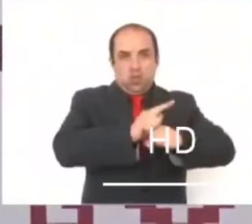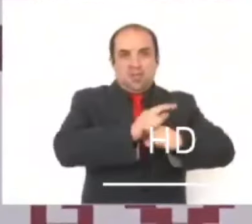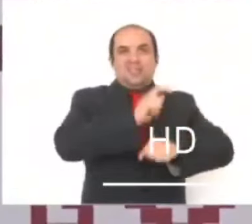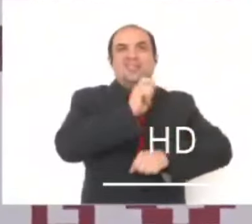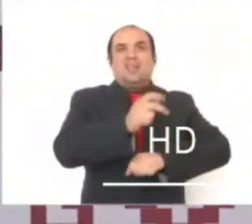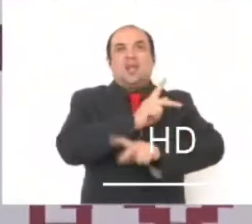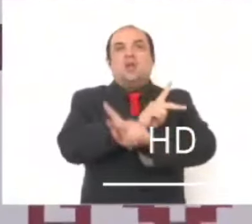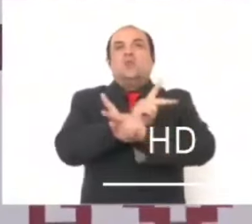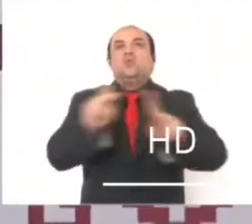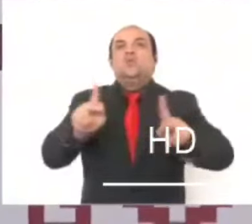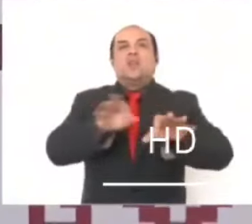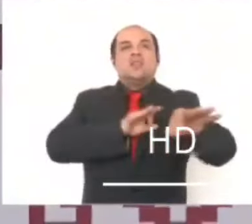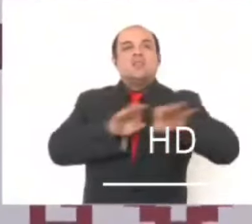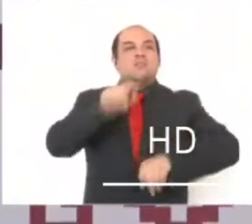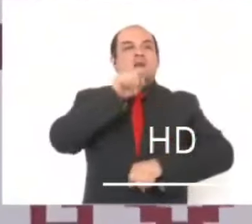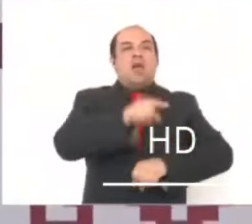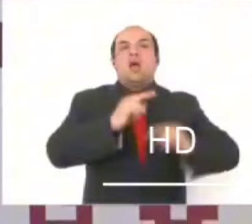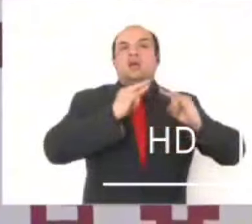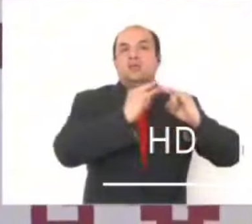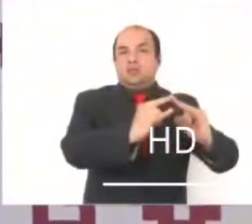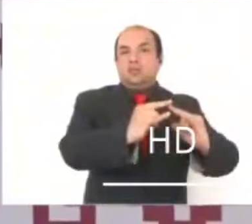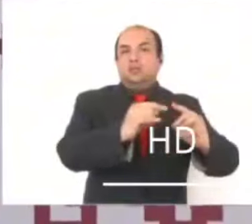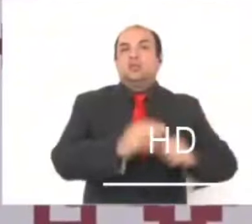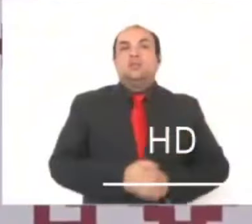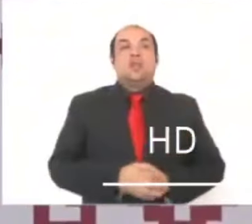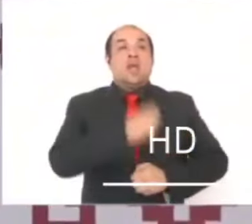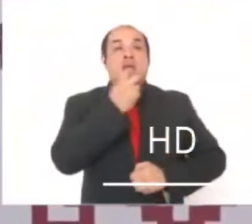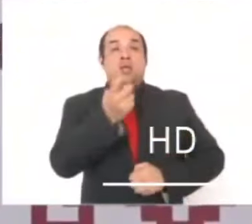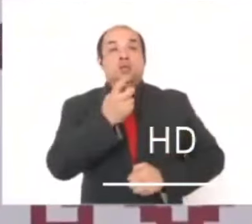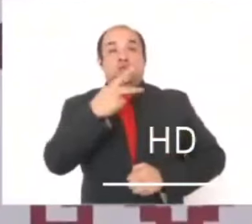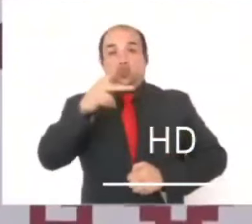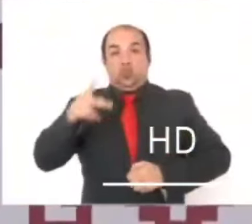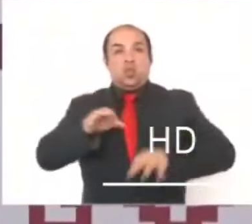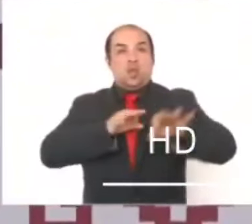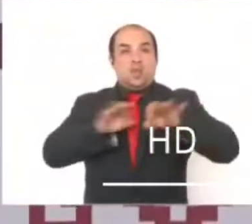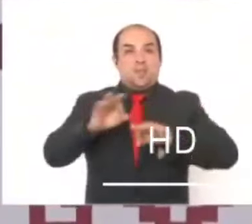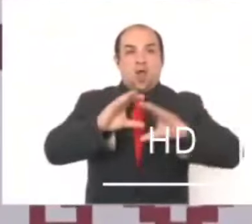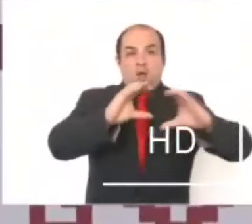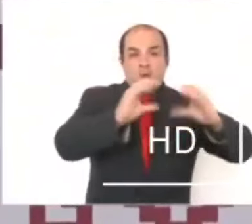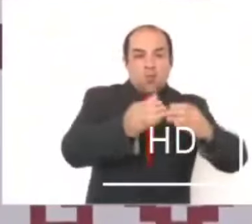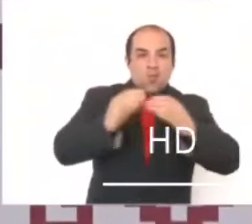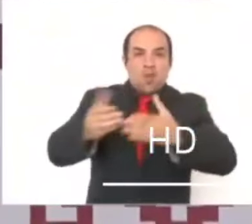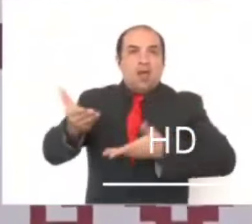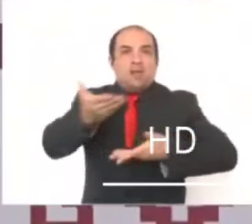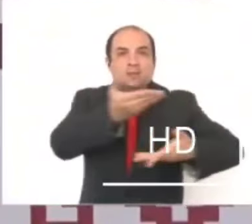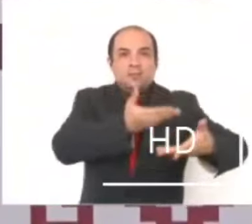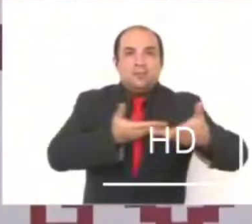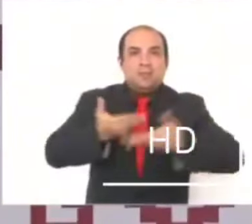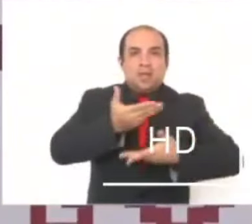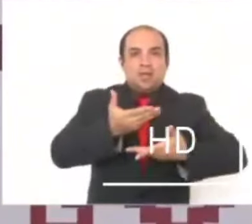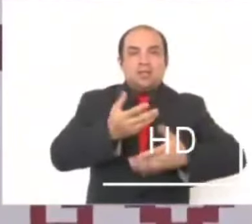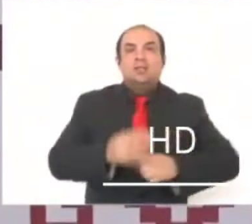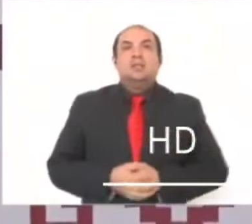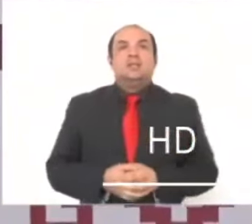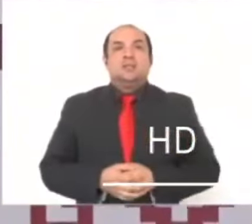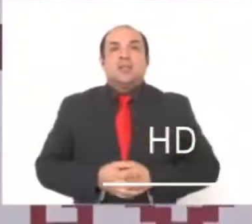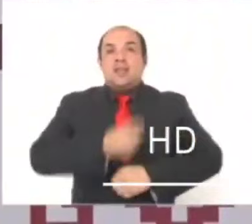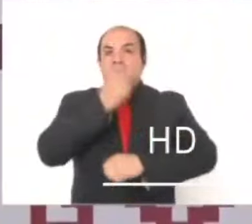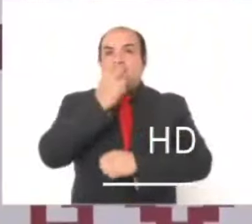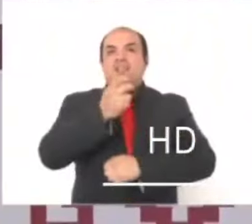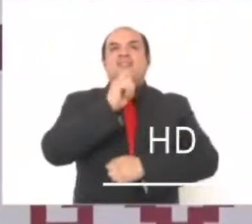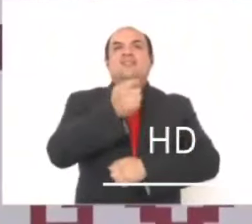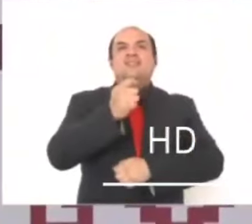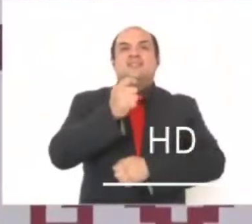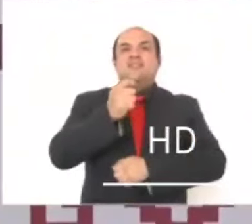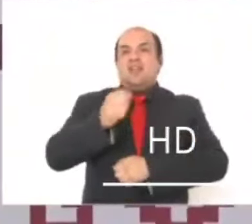hacen en el tianguis. Esa labor de comunidad, esa labor de convivencia, ese es el